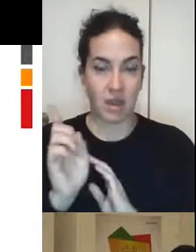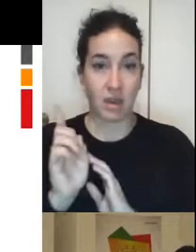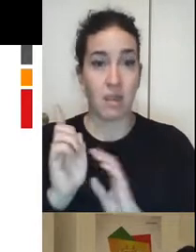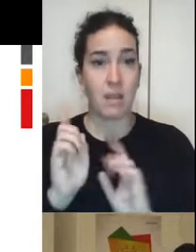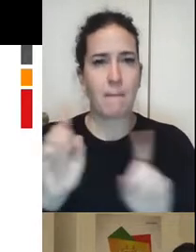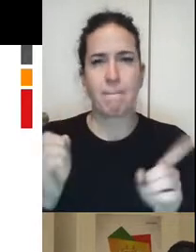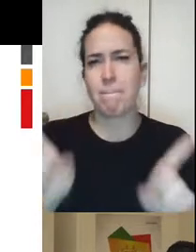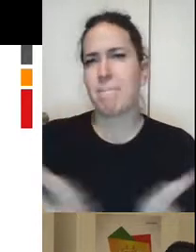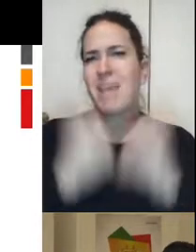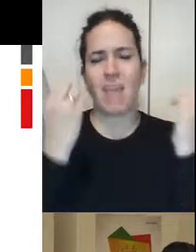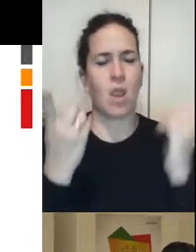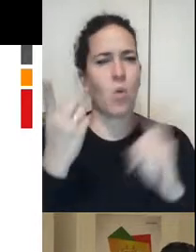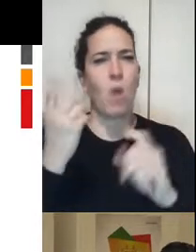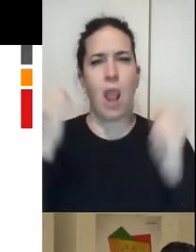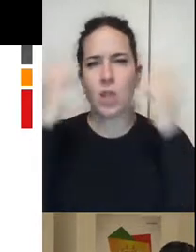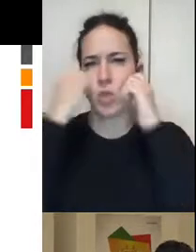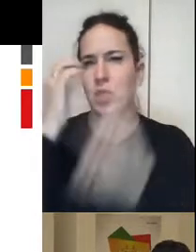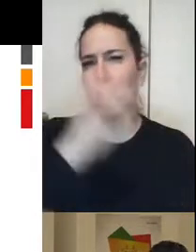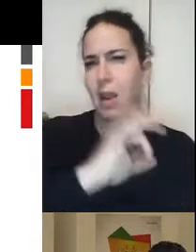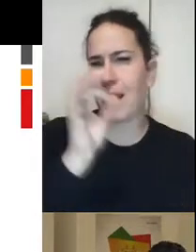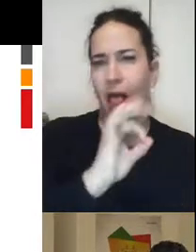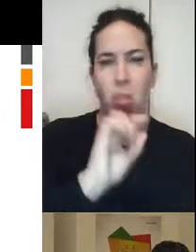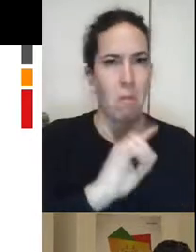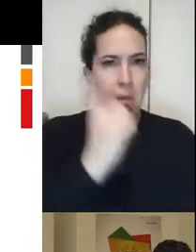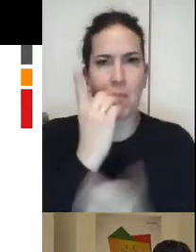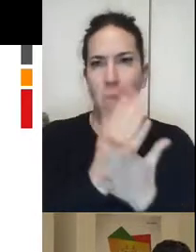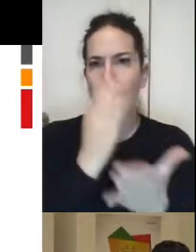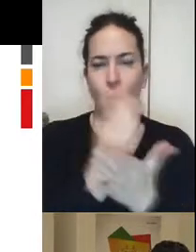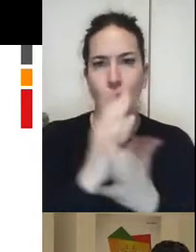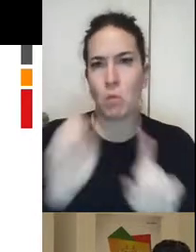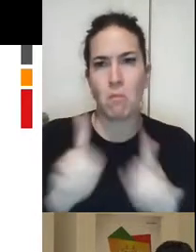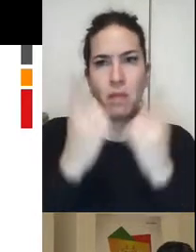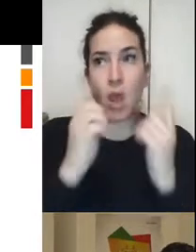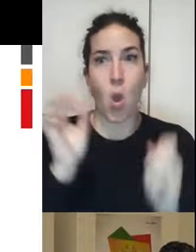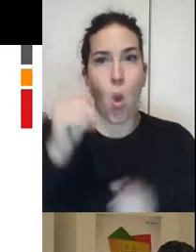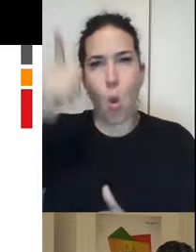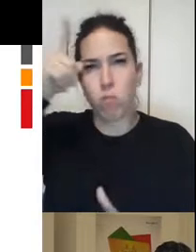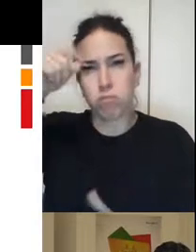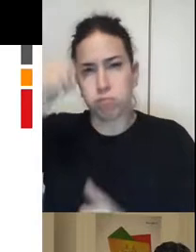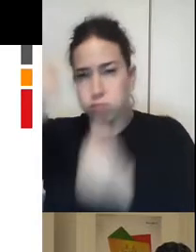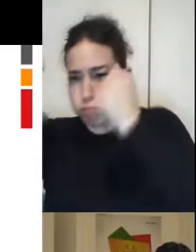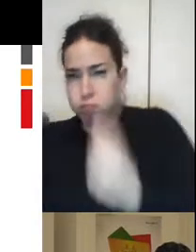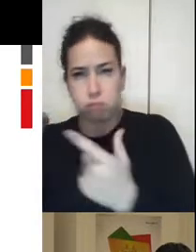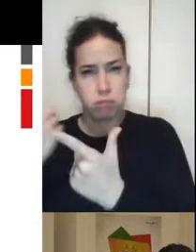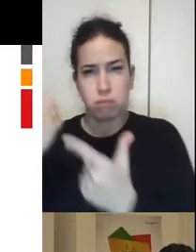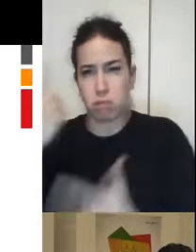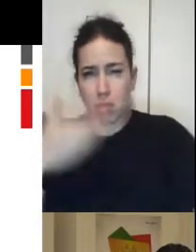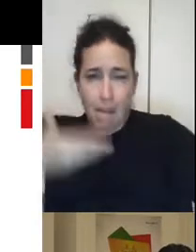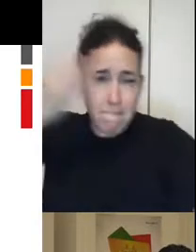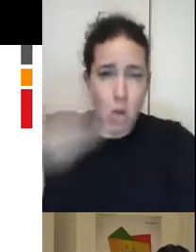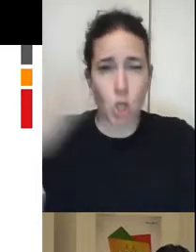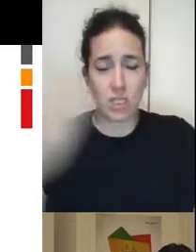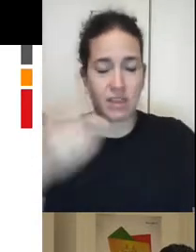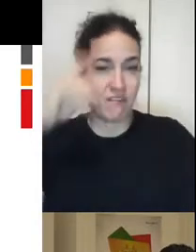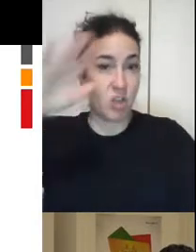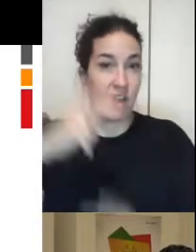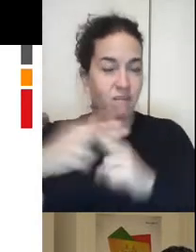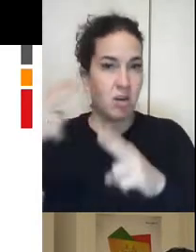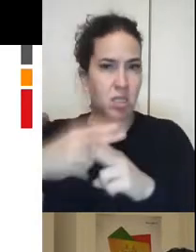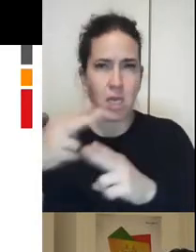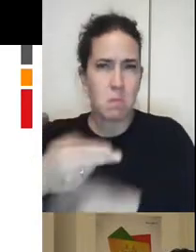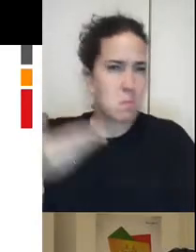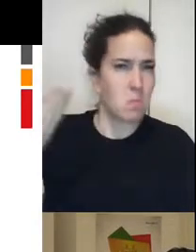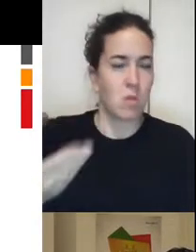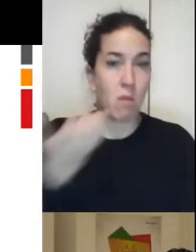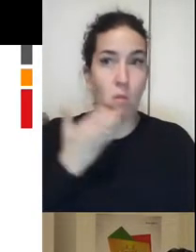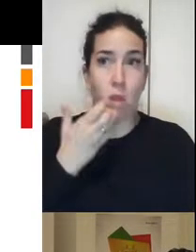es un estudiante de grado, de primer año de grado, y es el catedrático más importante en filosofía política, por ejemplo, que está en este momento